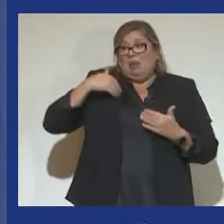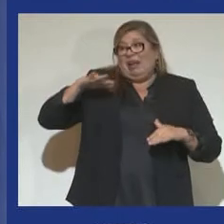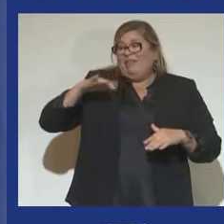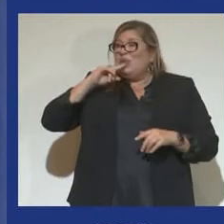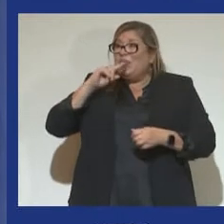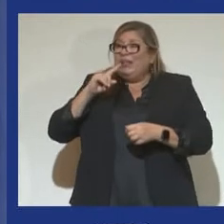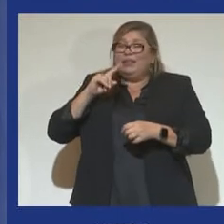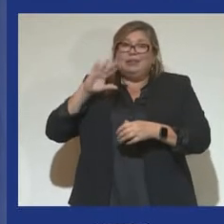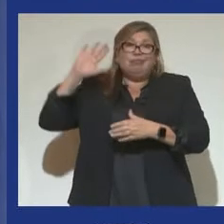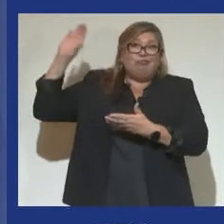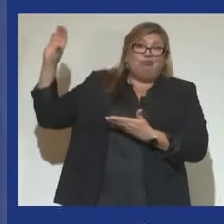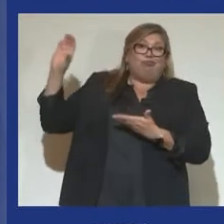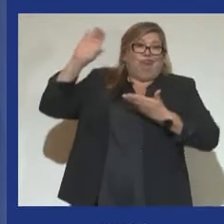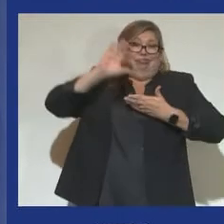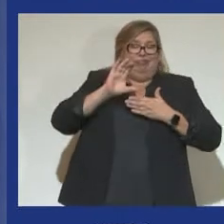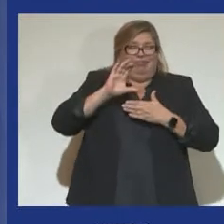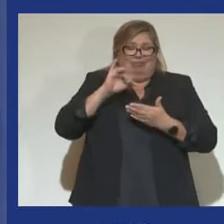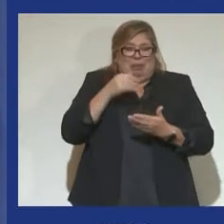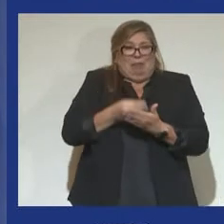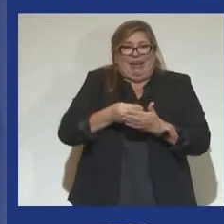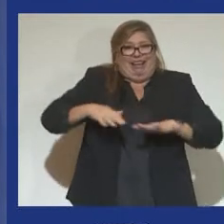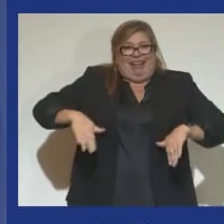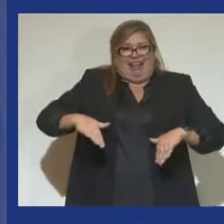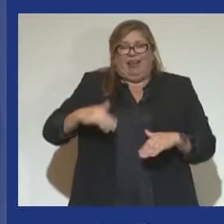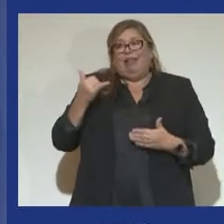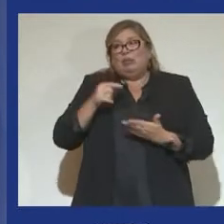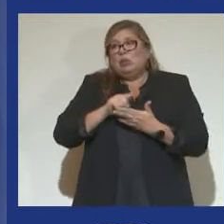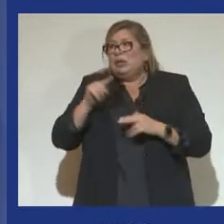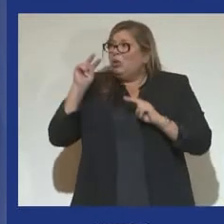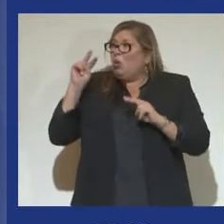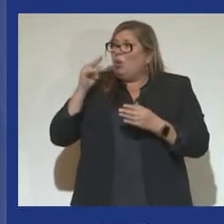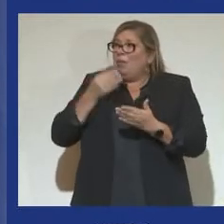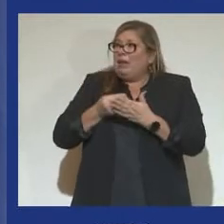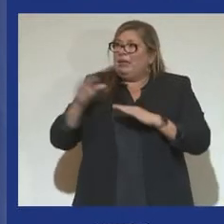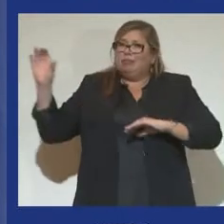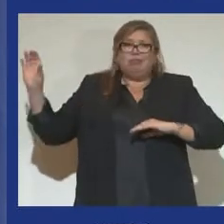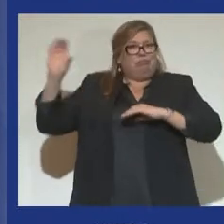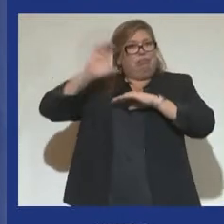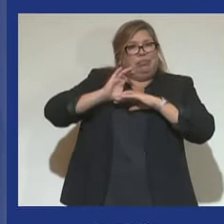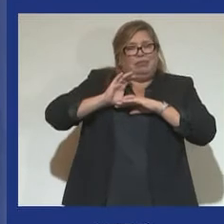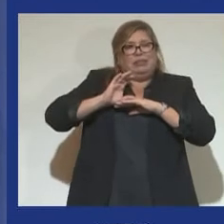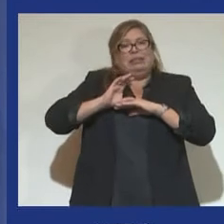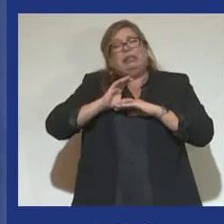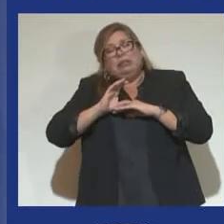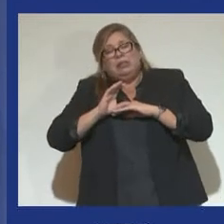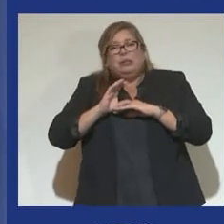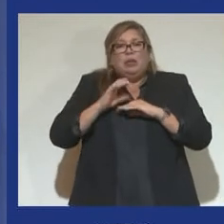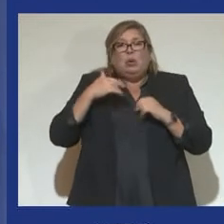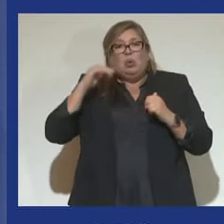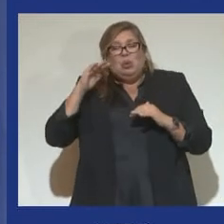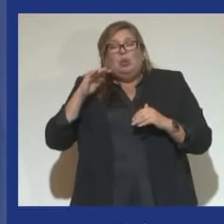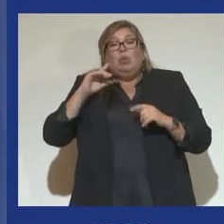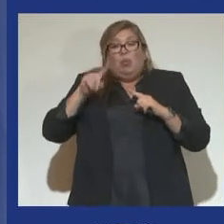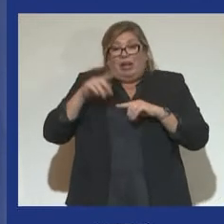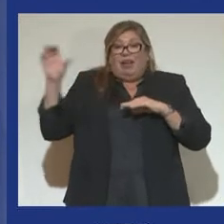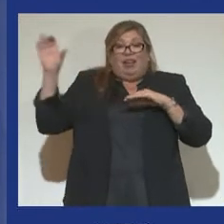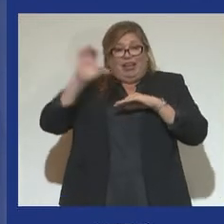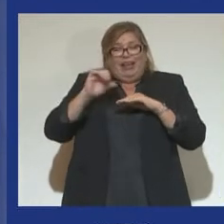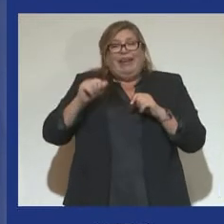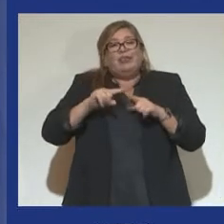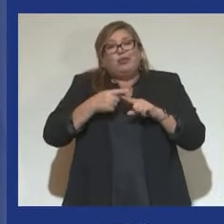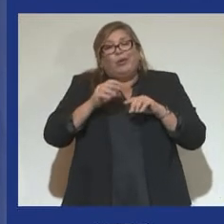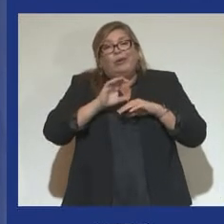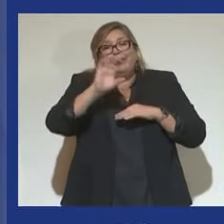a entrar ahora no podemos sacar nada si no ha entrado todavía conforme entra el dinero veremos un poco de dinero que estará siendo